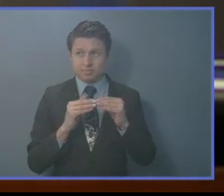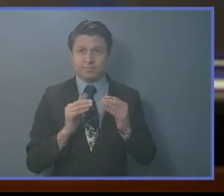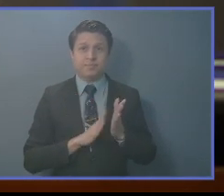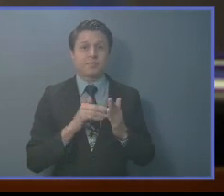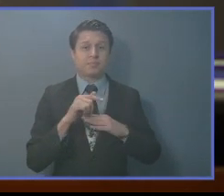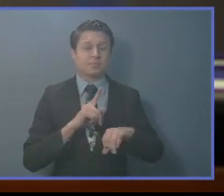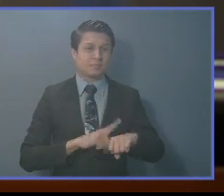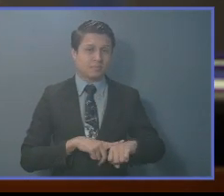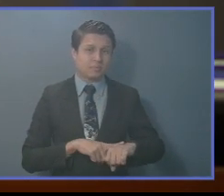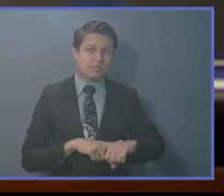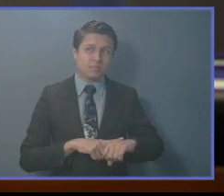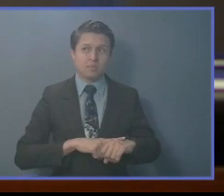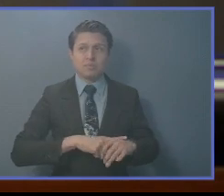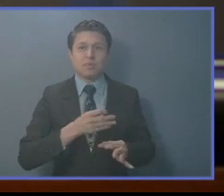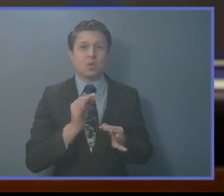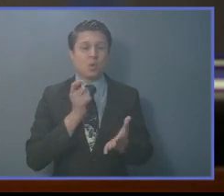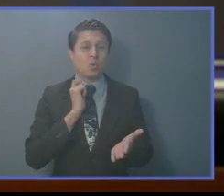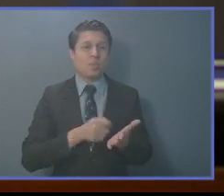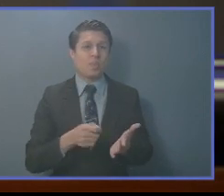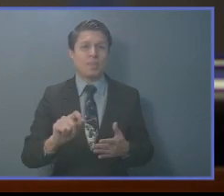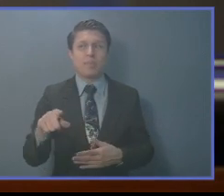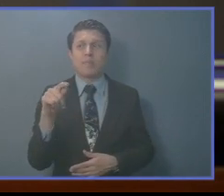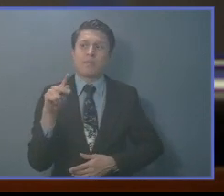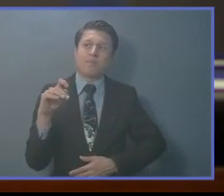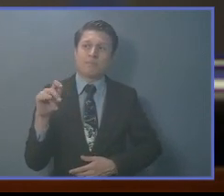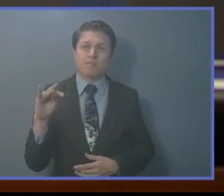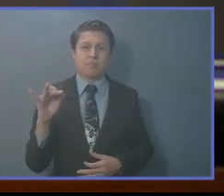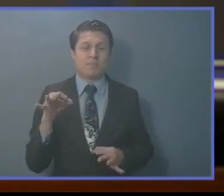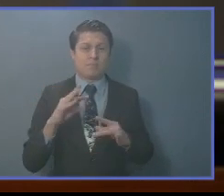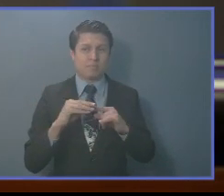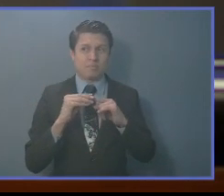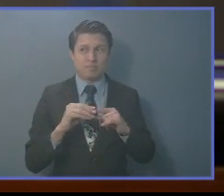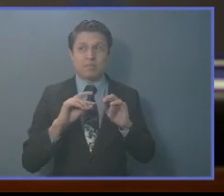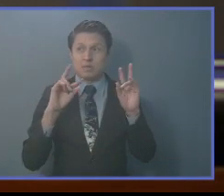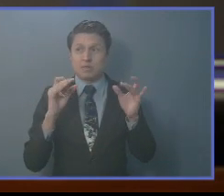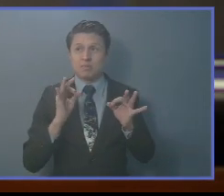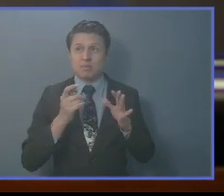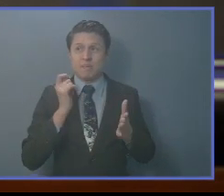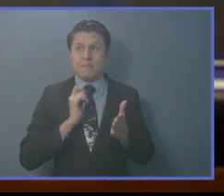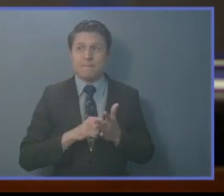plazos y celebraciones de audiencias de la jurisdicción penal común y jurisdicciones especializadas en materia